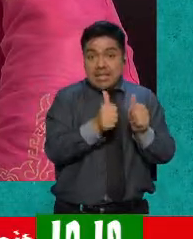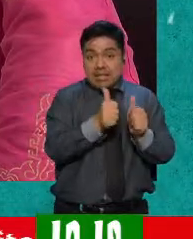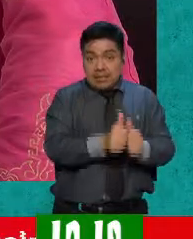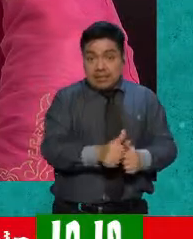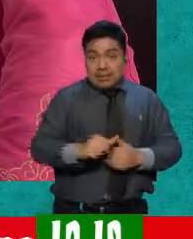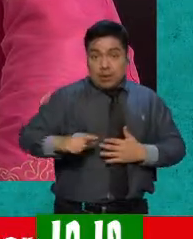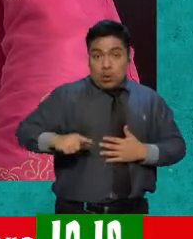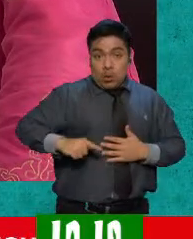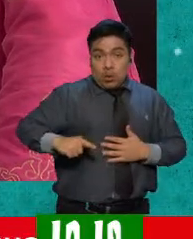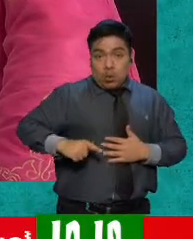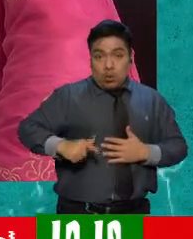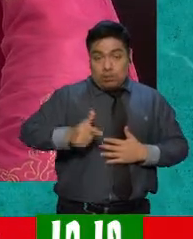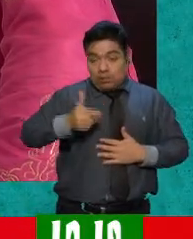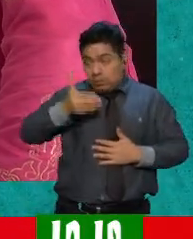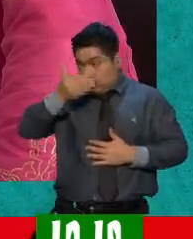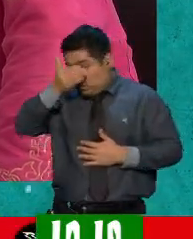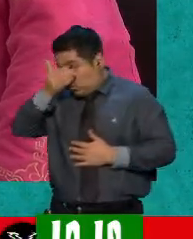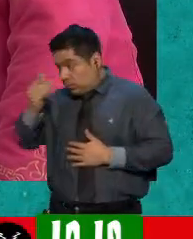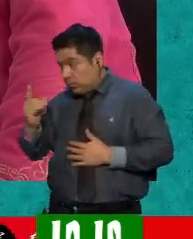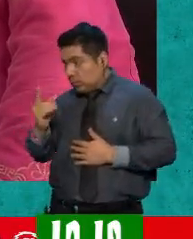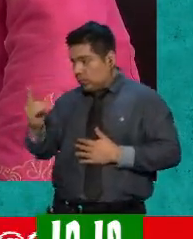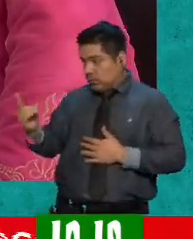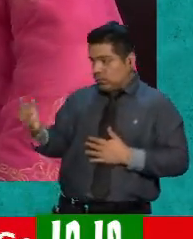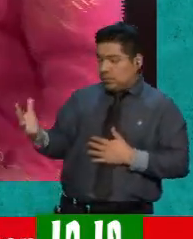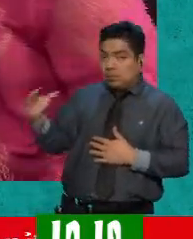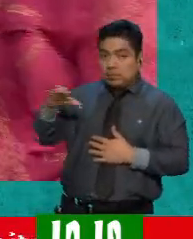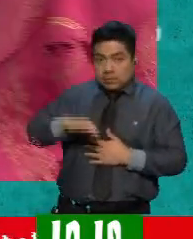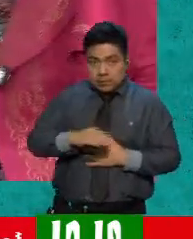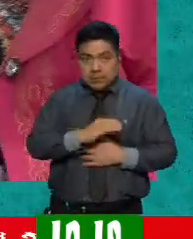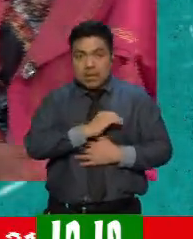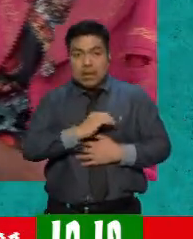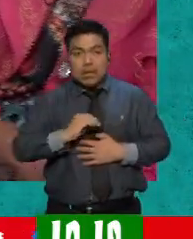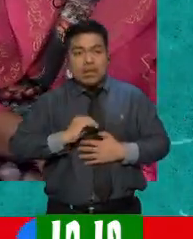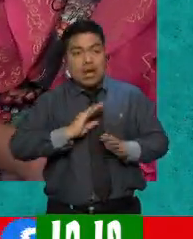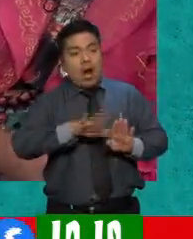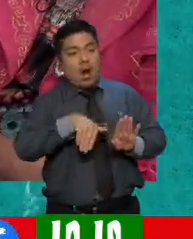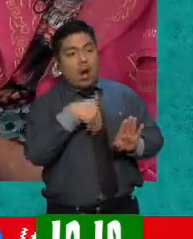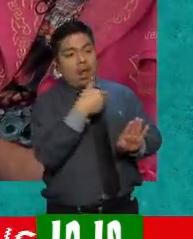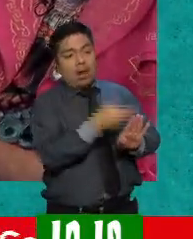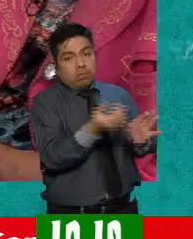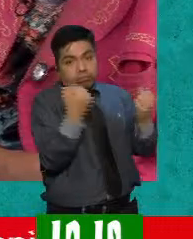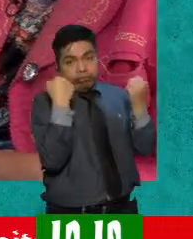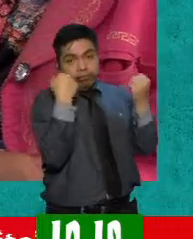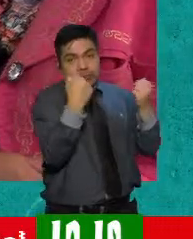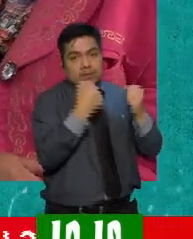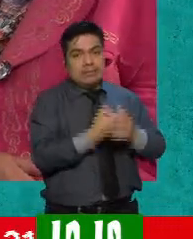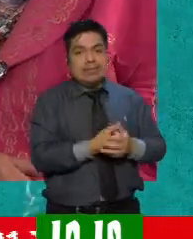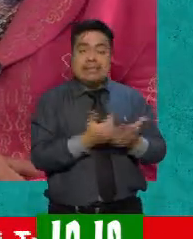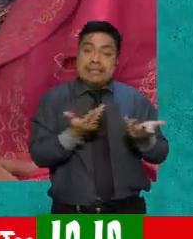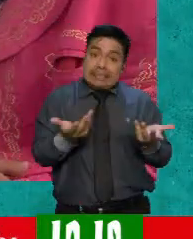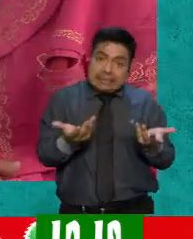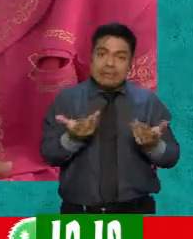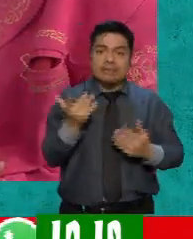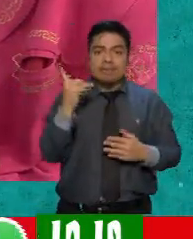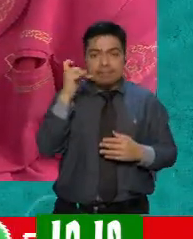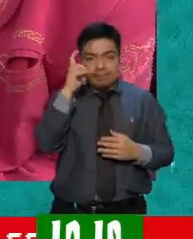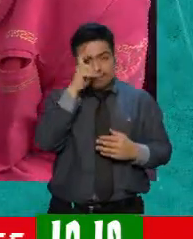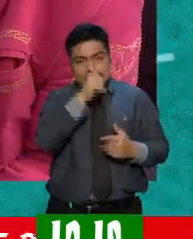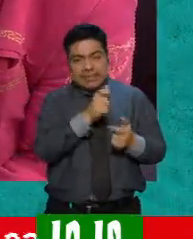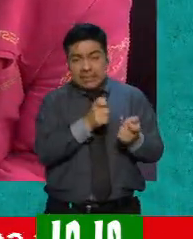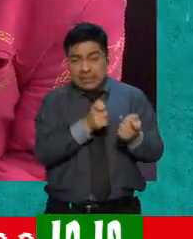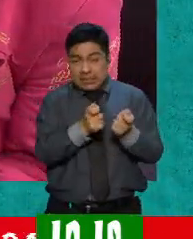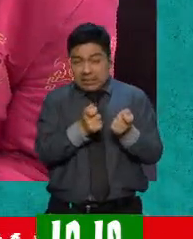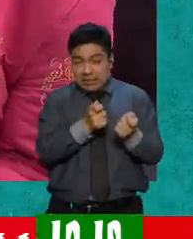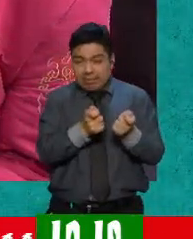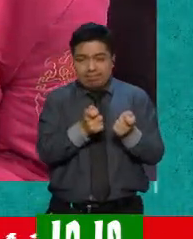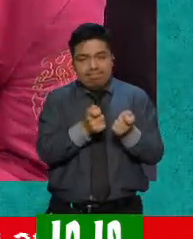gobierno de ultraderecha Sí. y puede usar esa figura de discurso en contra de los claro que activistas. sí. Entonces, por eso es muy delicado regularlo y